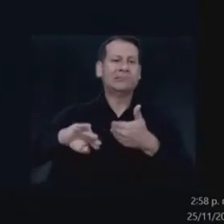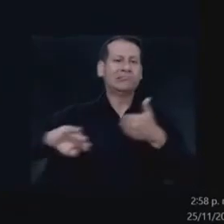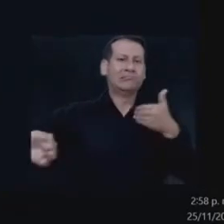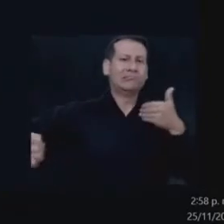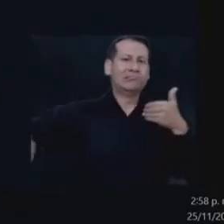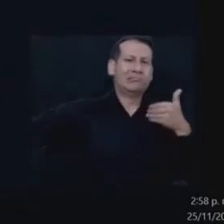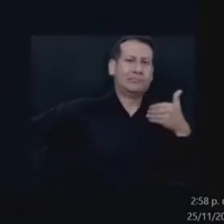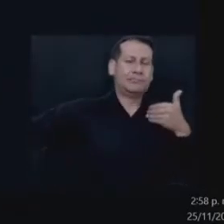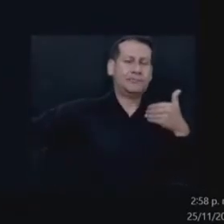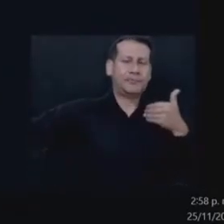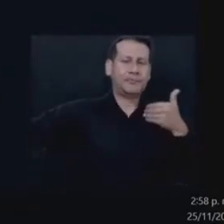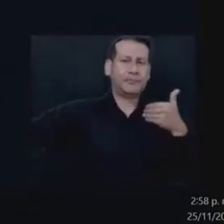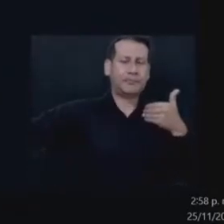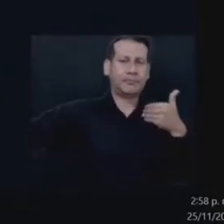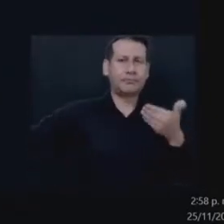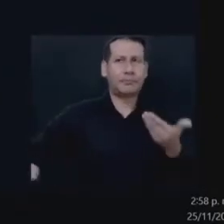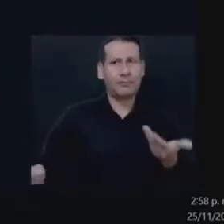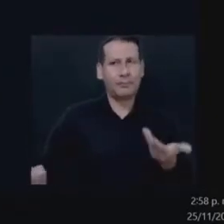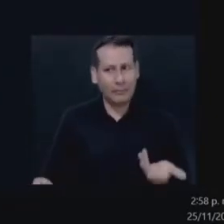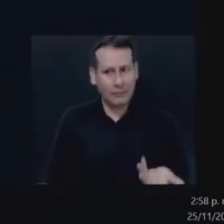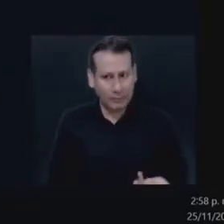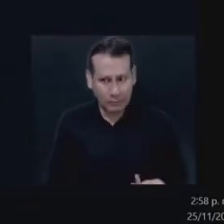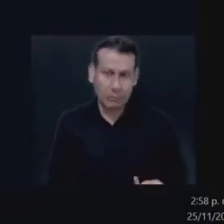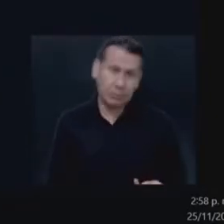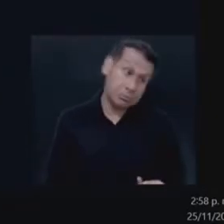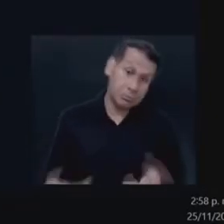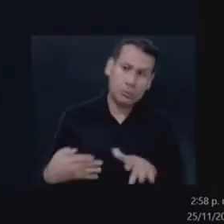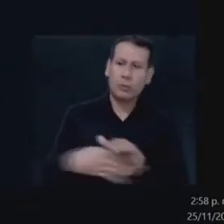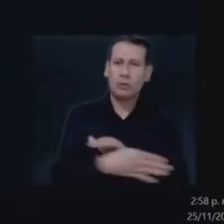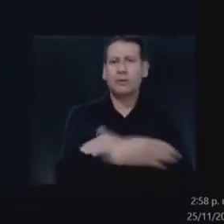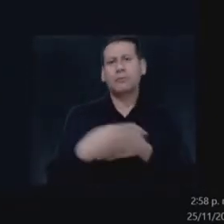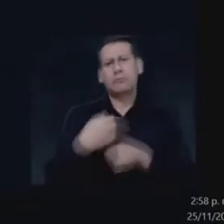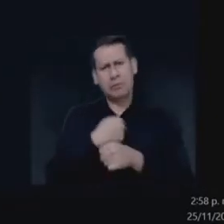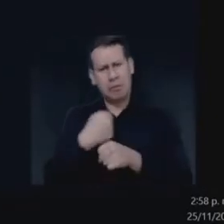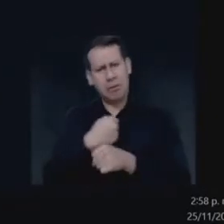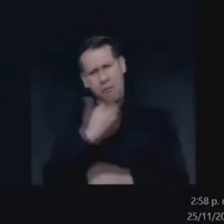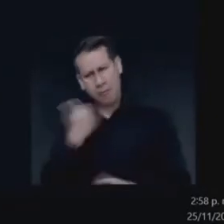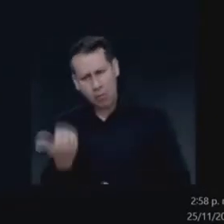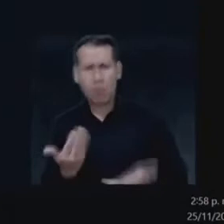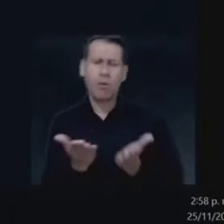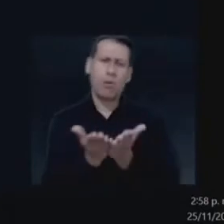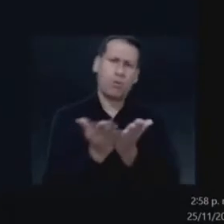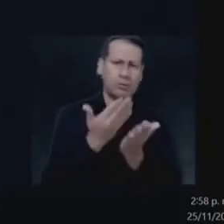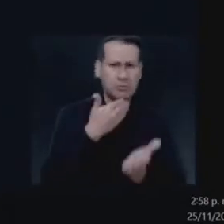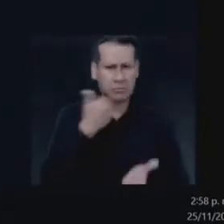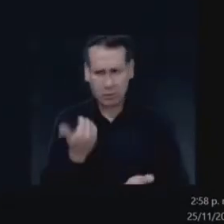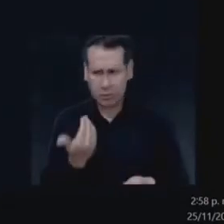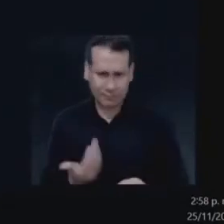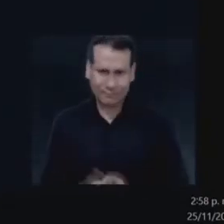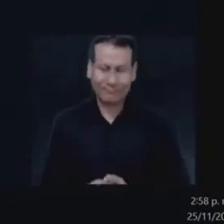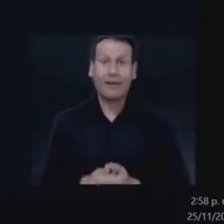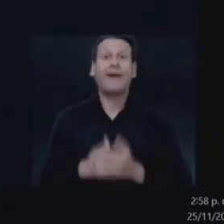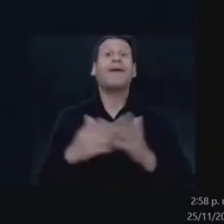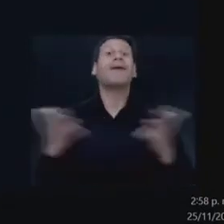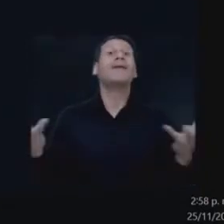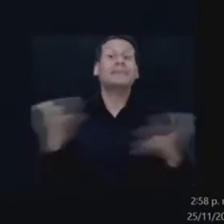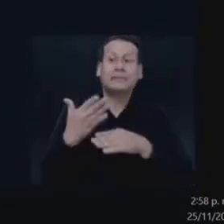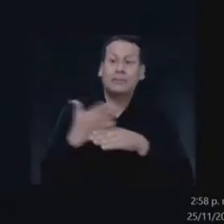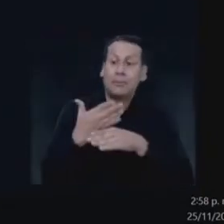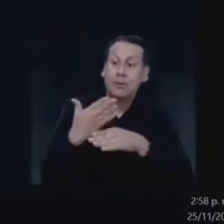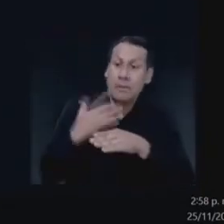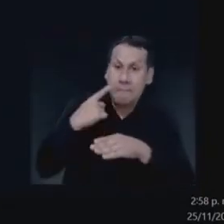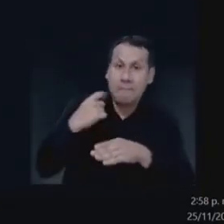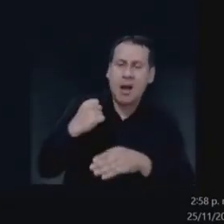limita en acceso a mejores trabajos o acceso a mejor educación. Ahora el problema es mucho mayor y más evidente.